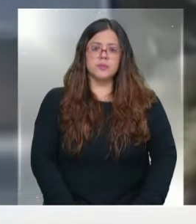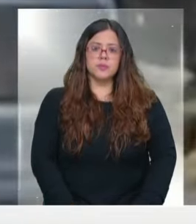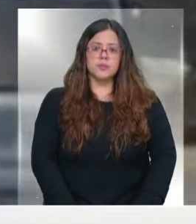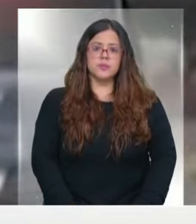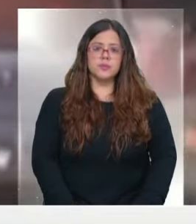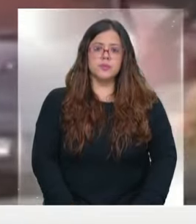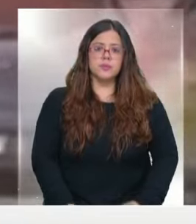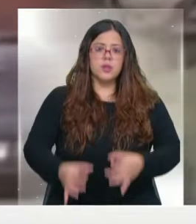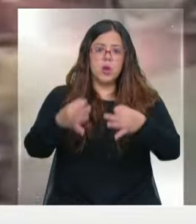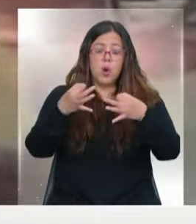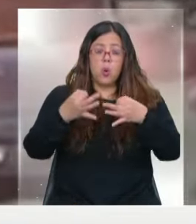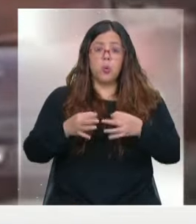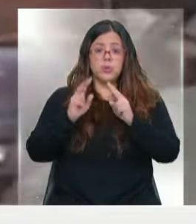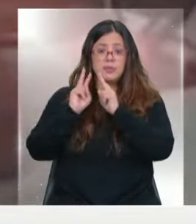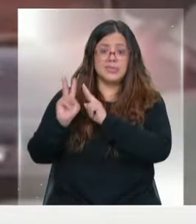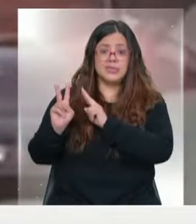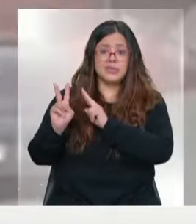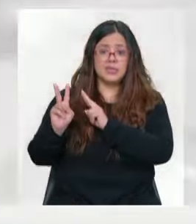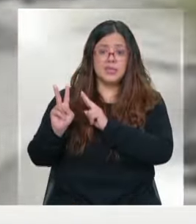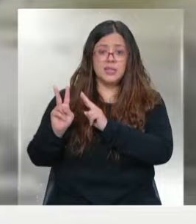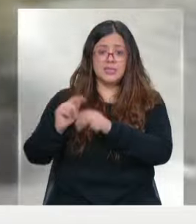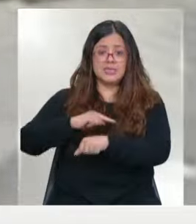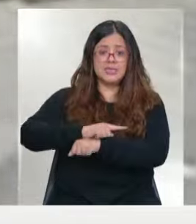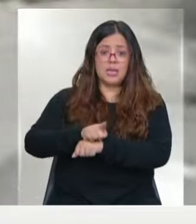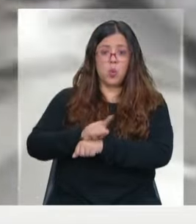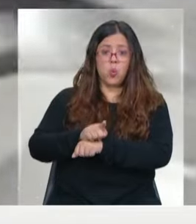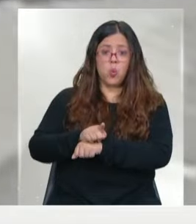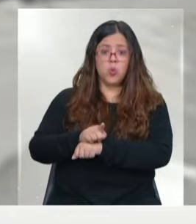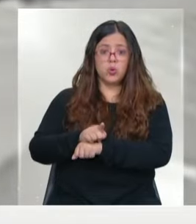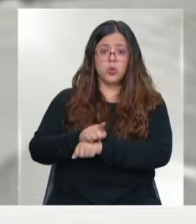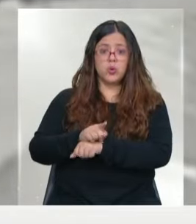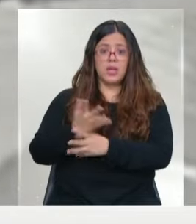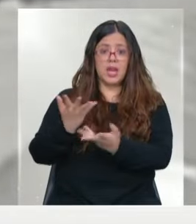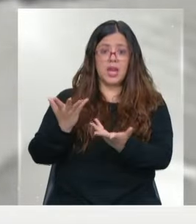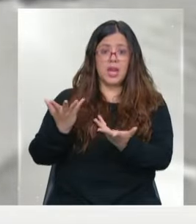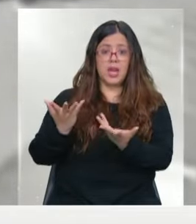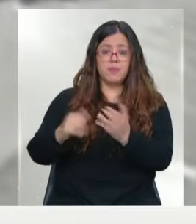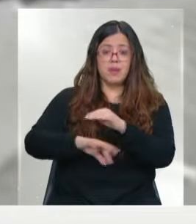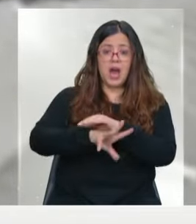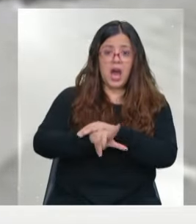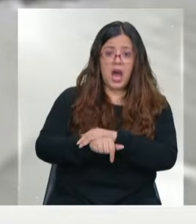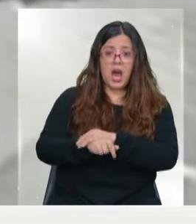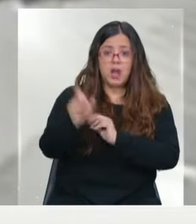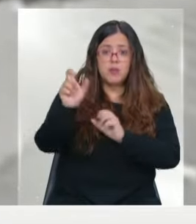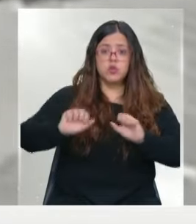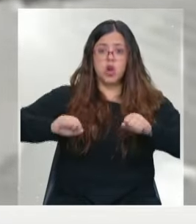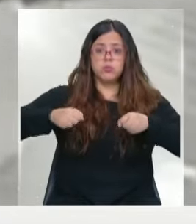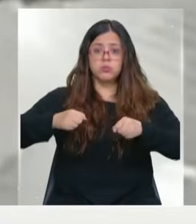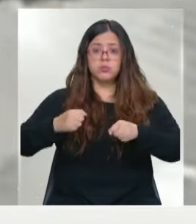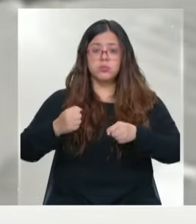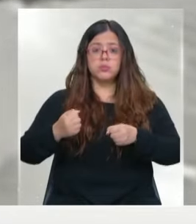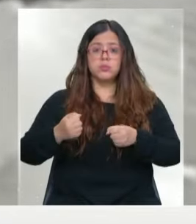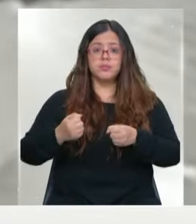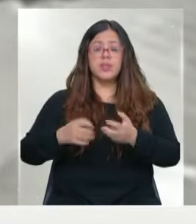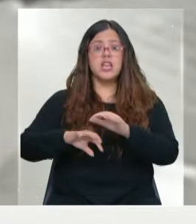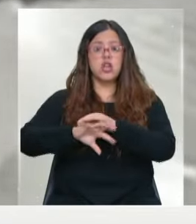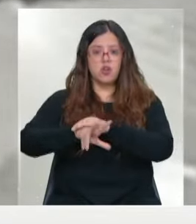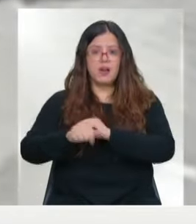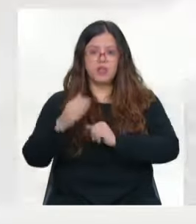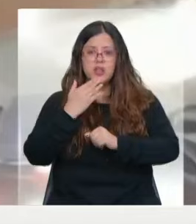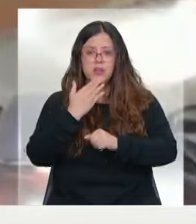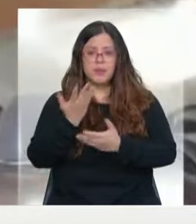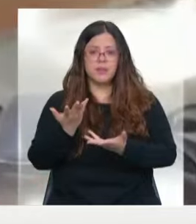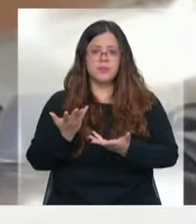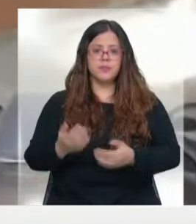En un abrir y cerrar de ojos, tan solo unos segundos para lograr su cometido, asaltar a un motorista y robar el vehículo en el que se